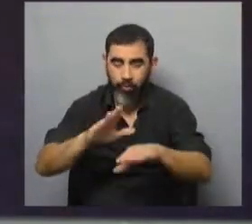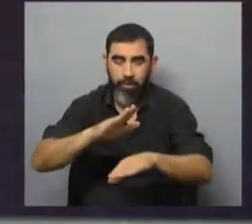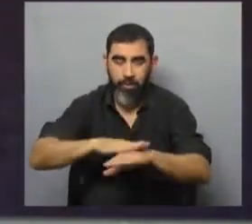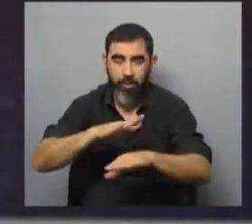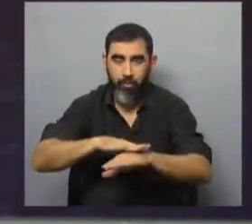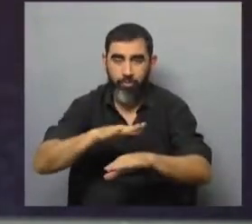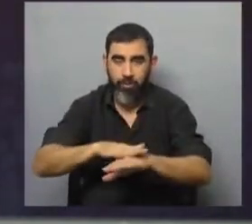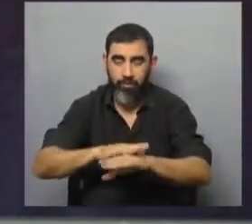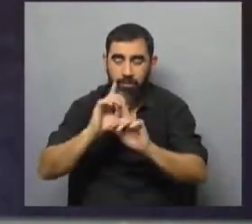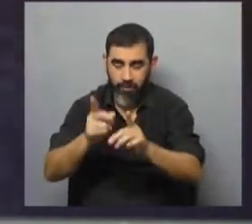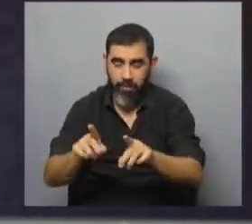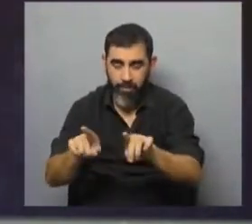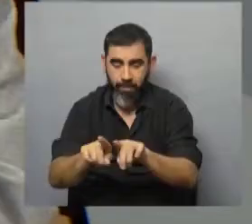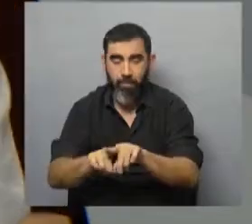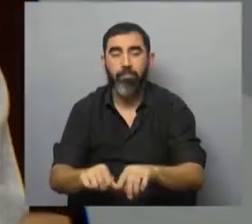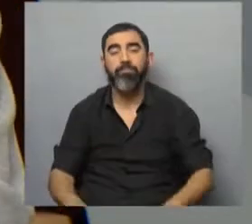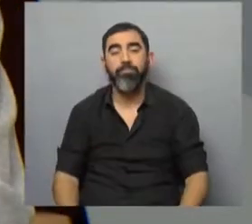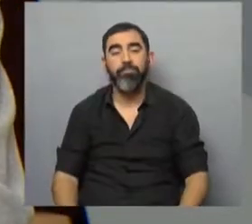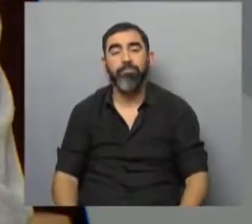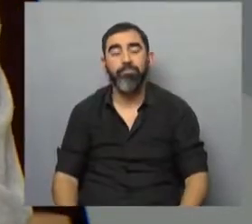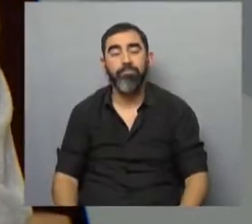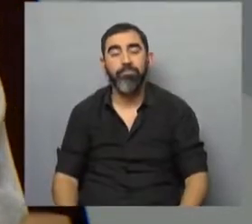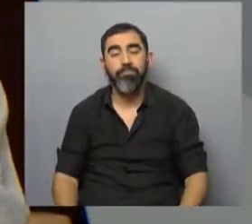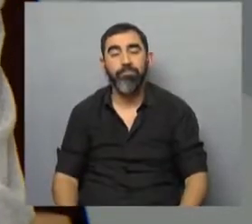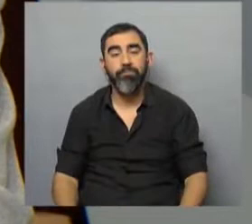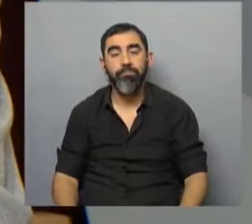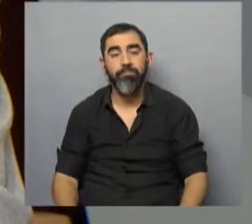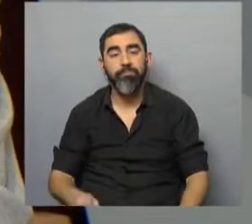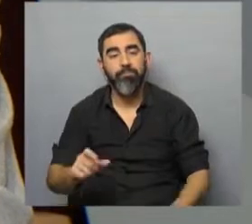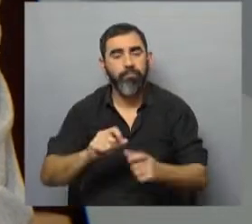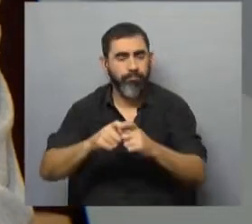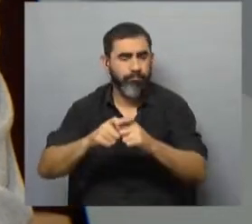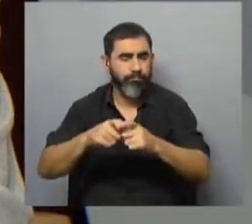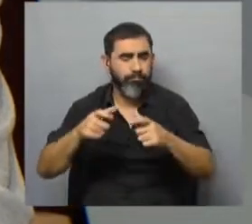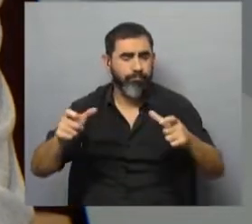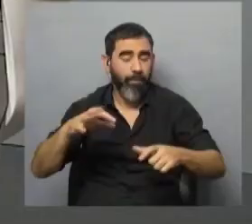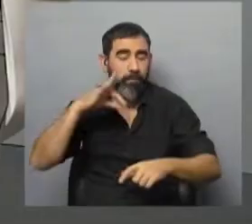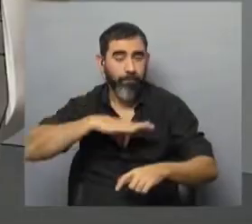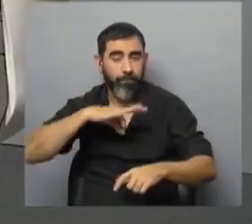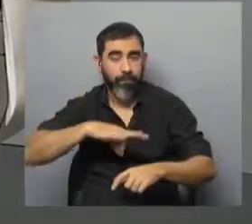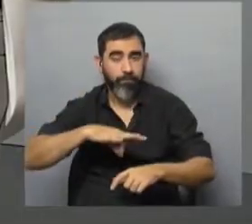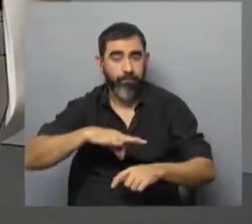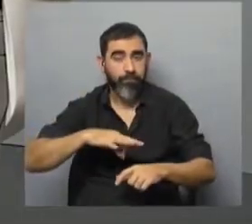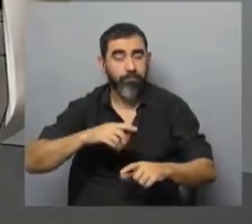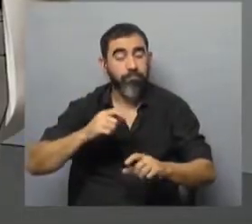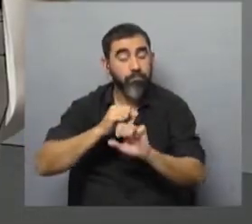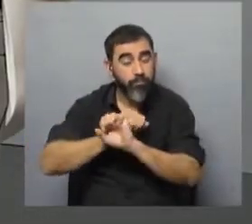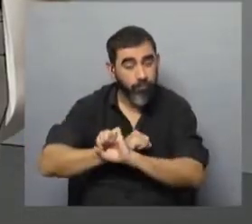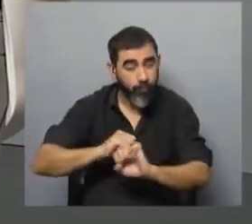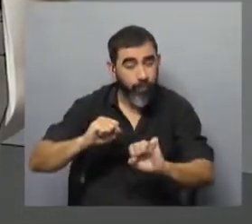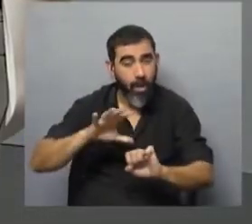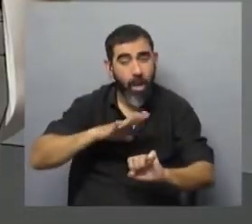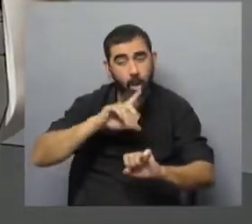el huésped natural. Una vez que se disparó este brote actual, ¿da para pensar que puede haber habido